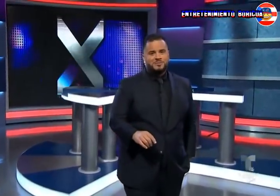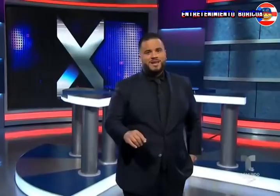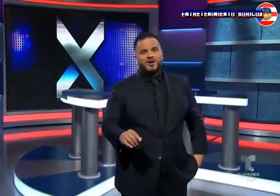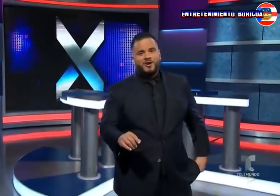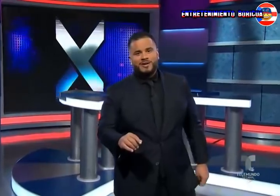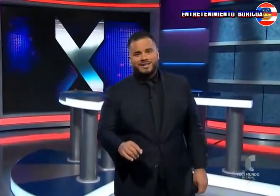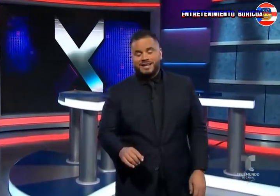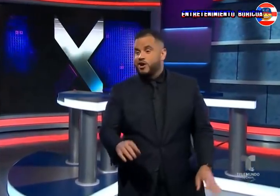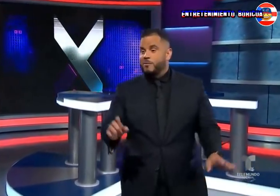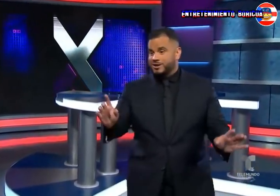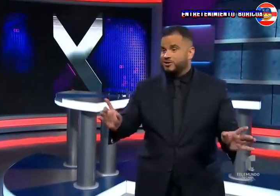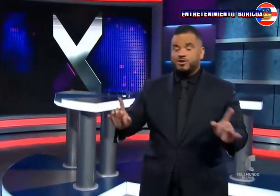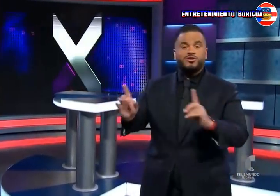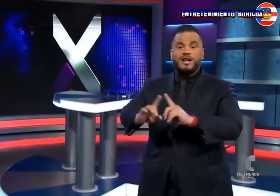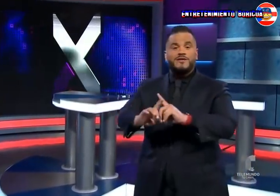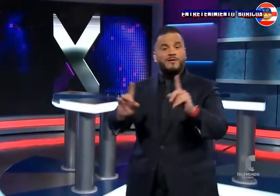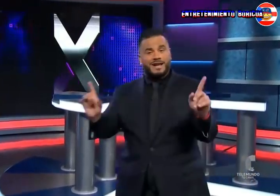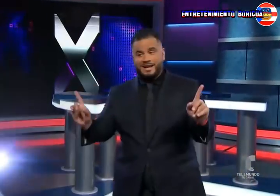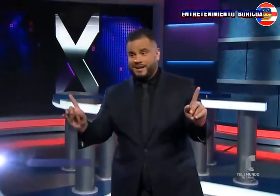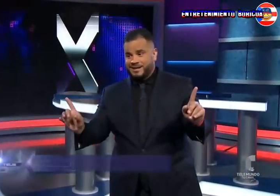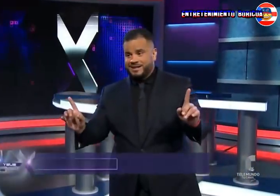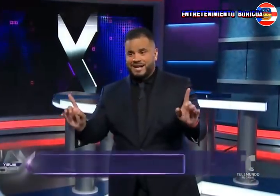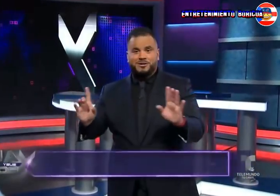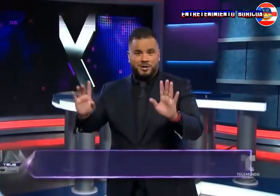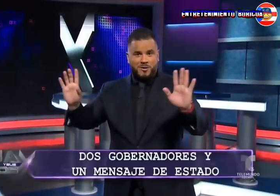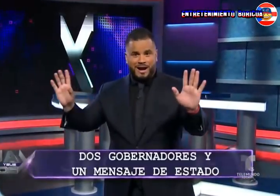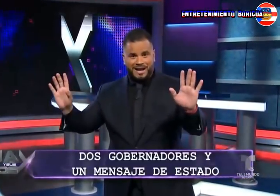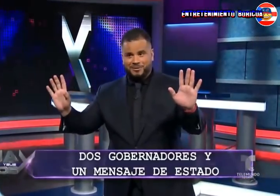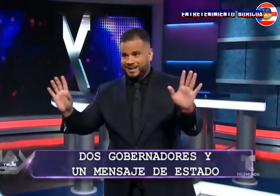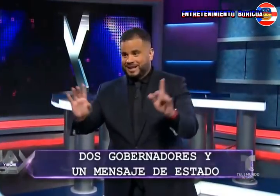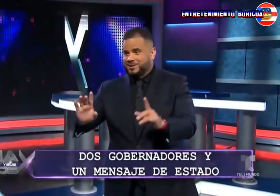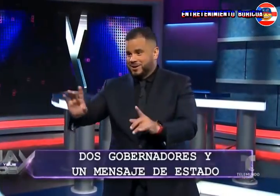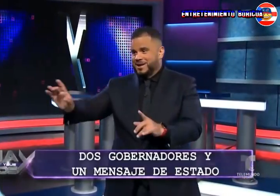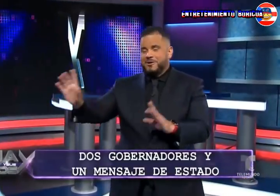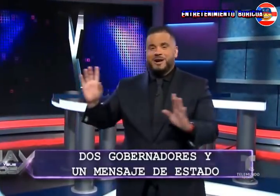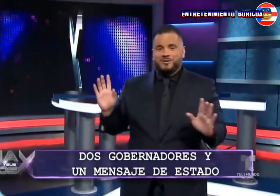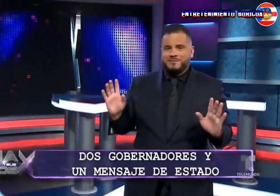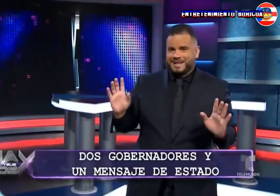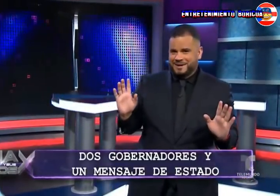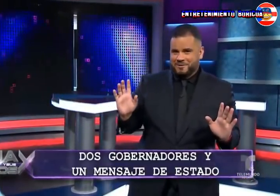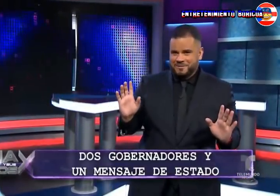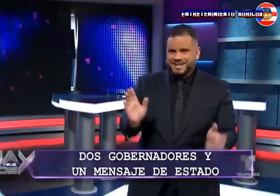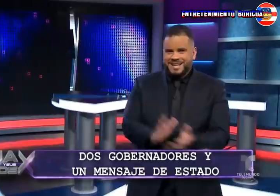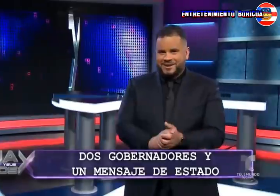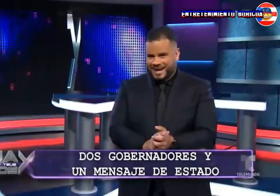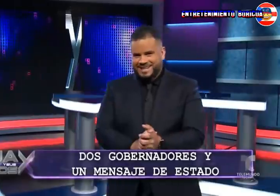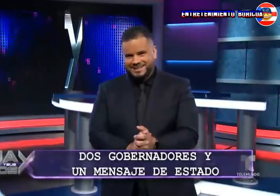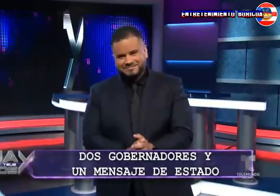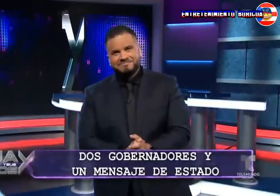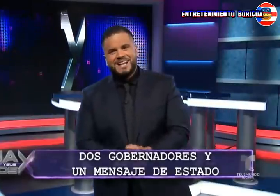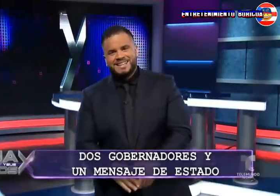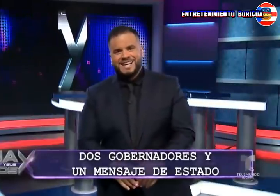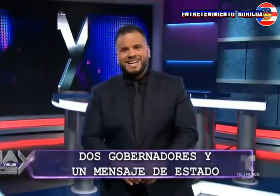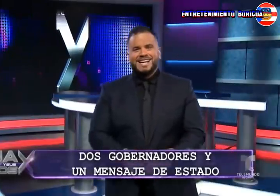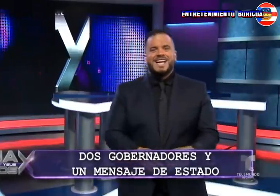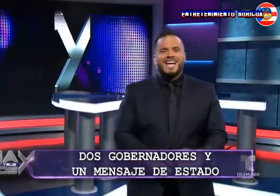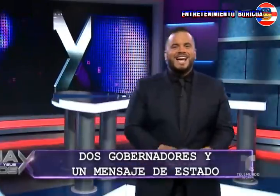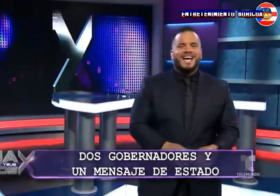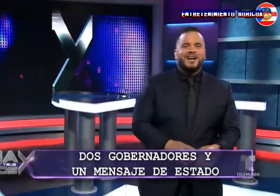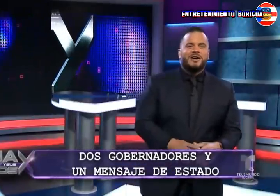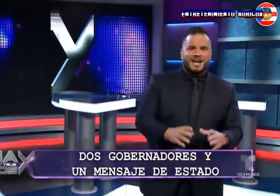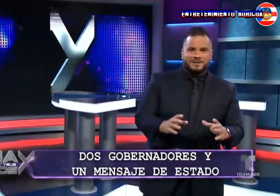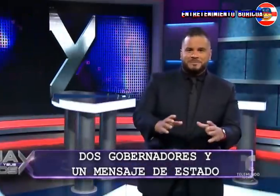Rosselló ofrecía... Digo, por si acaso, yo no soy el jefe de Valeria. Es Tony Mojena, por si acaso. Yo le dije lo que Tony me dijo. Ok. Así que...